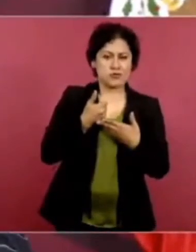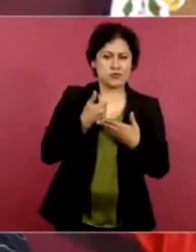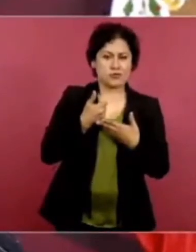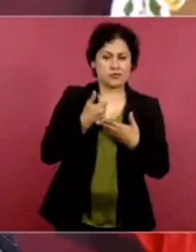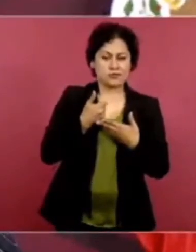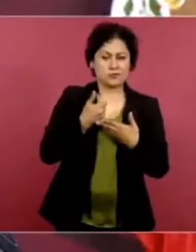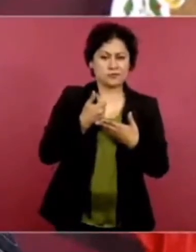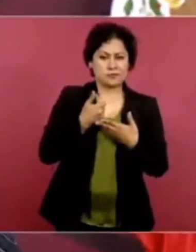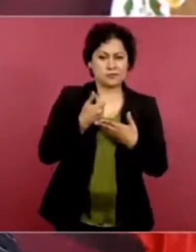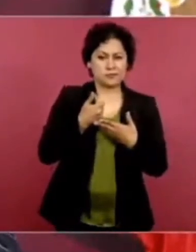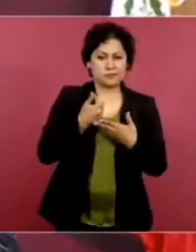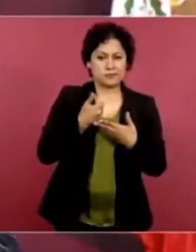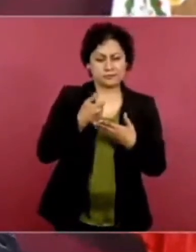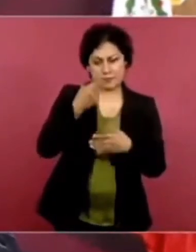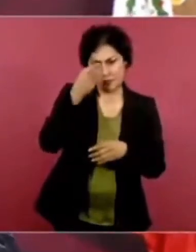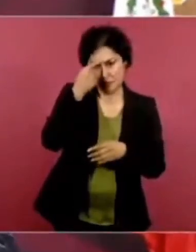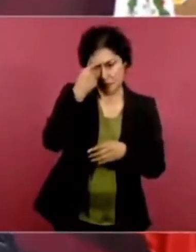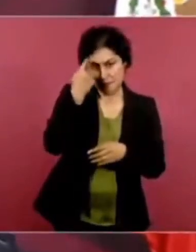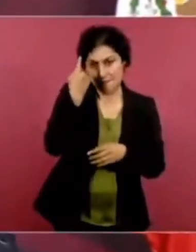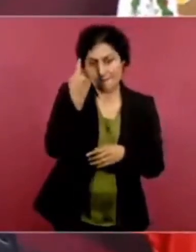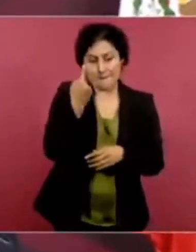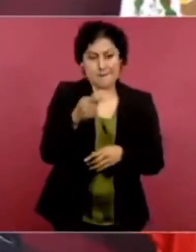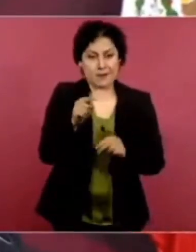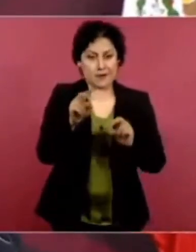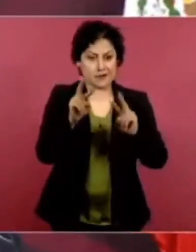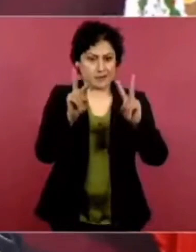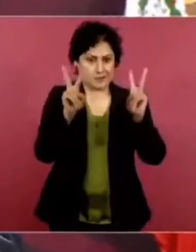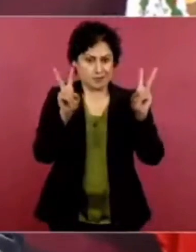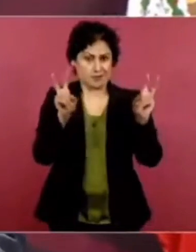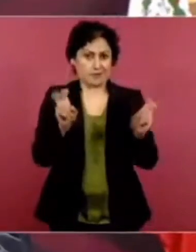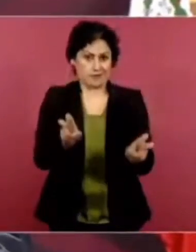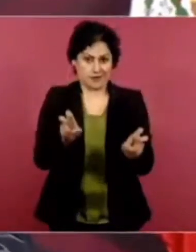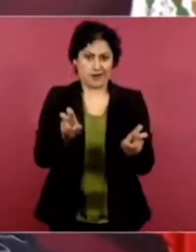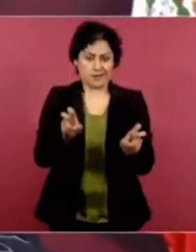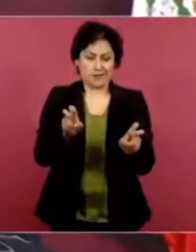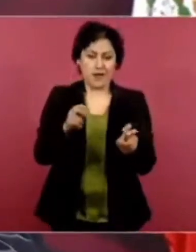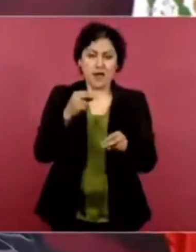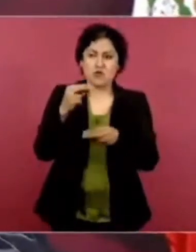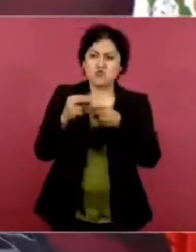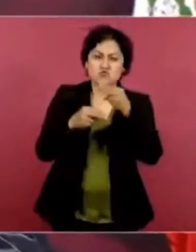a enfrentar los problemas de las contingencias